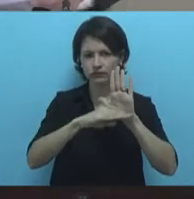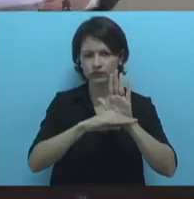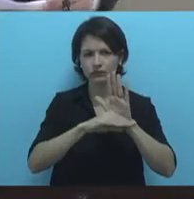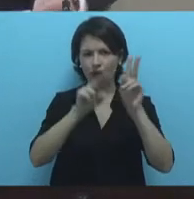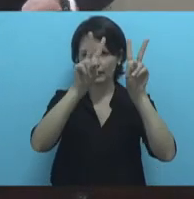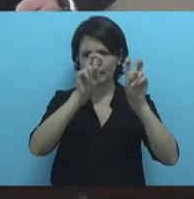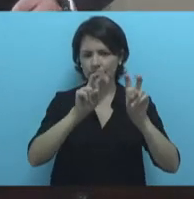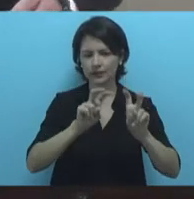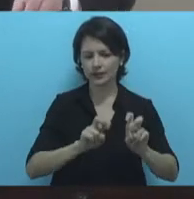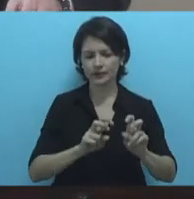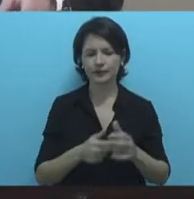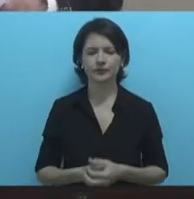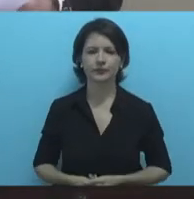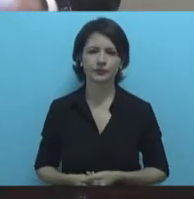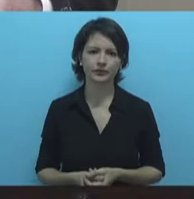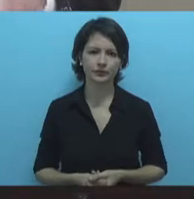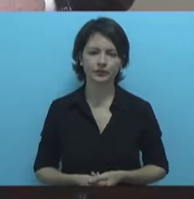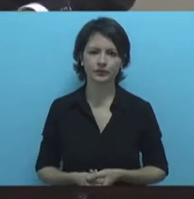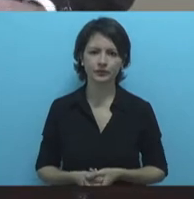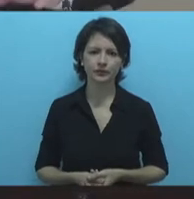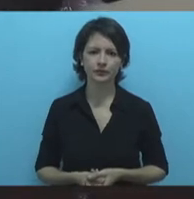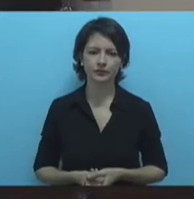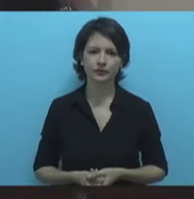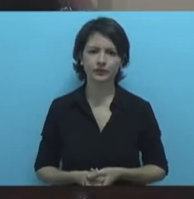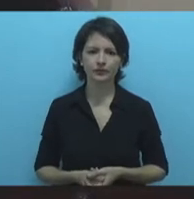preferencias del día los siguientes proyectos